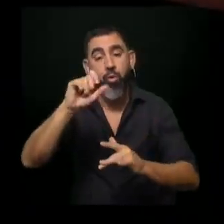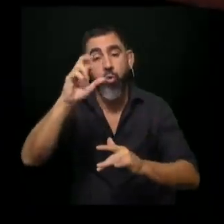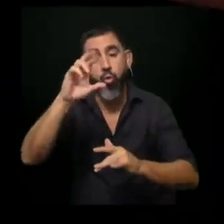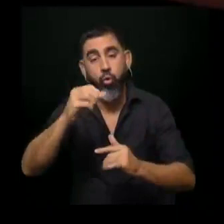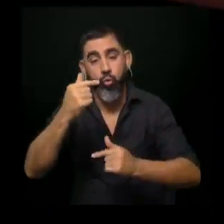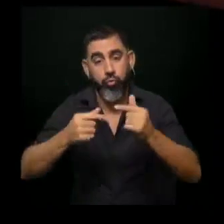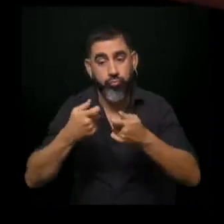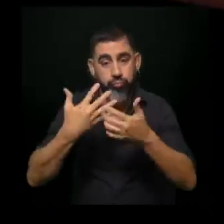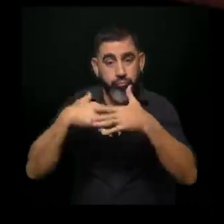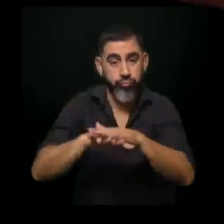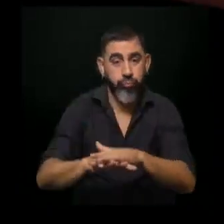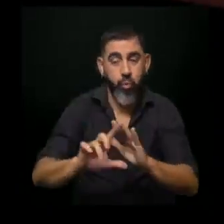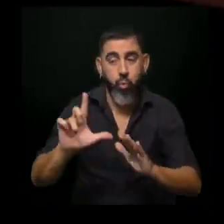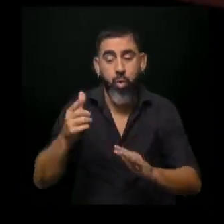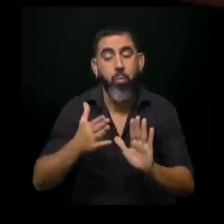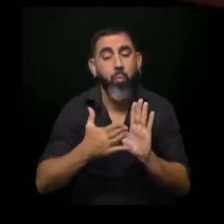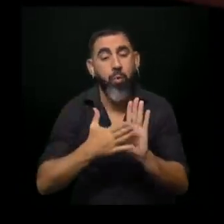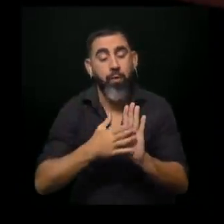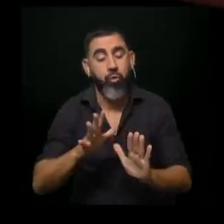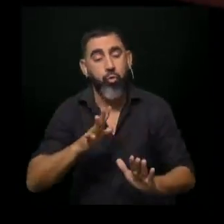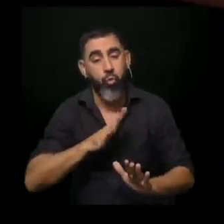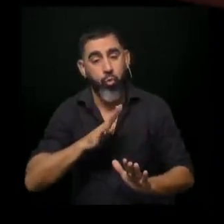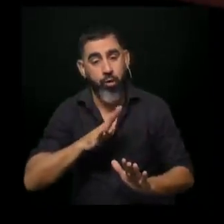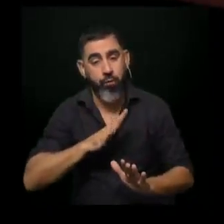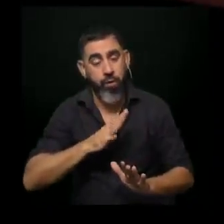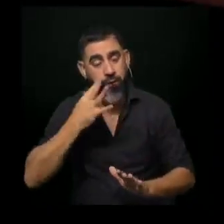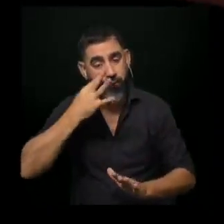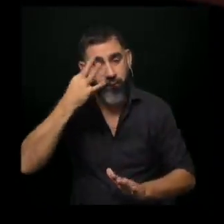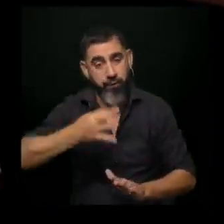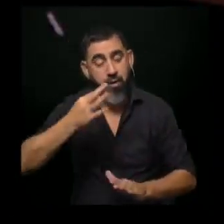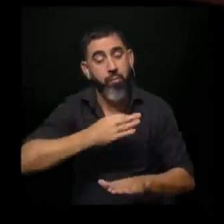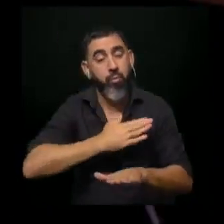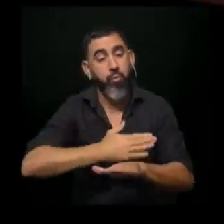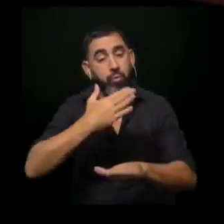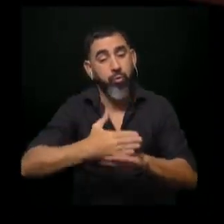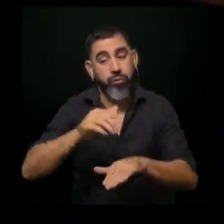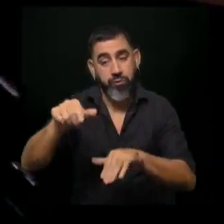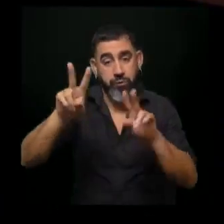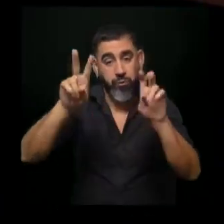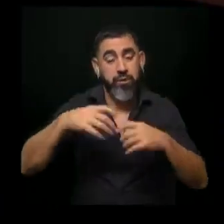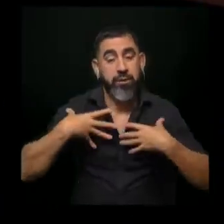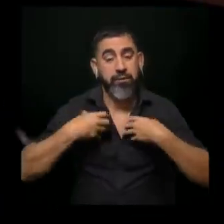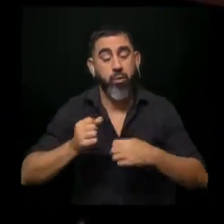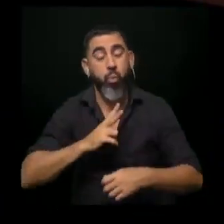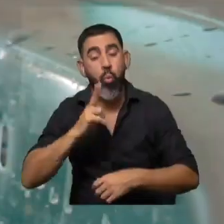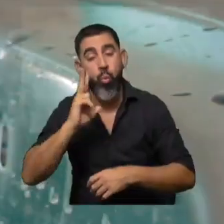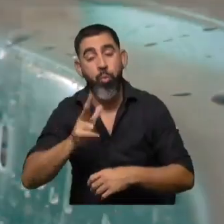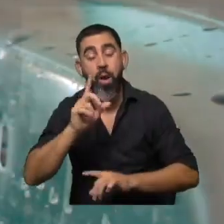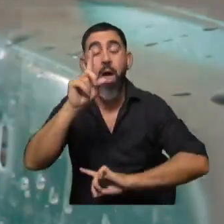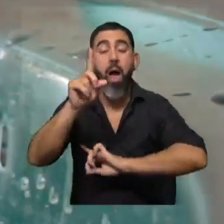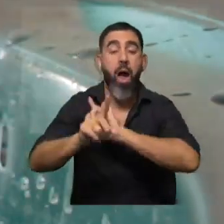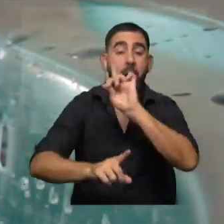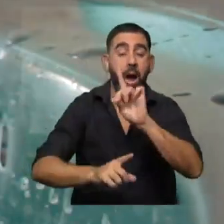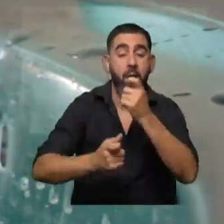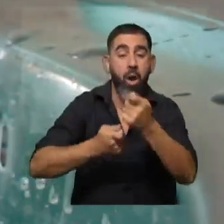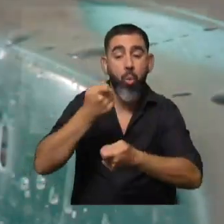Si bien no hay aún evidencia científica concluyente sobre el impacto de los trialometanos en la salud humana, algunos de estos